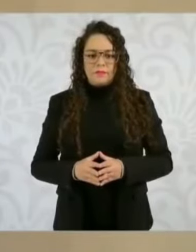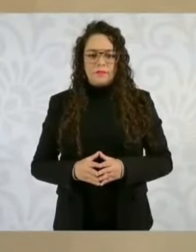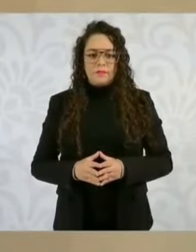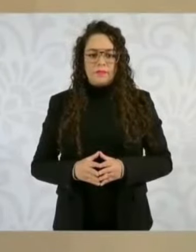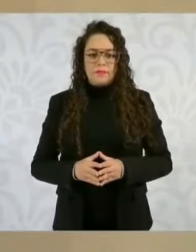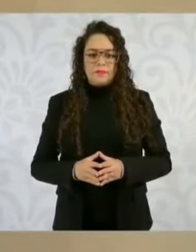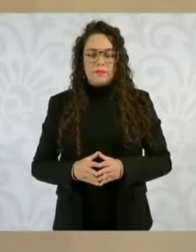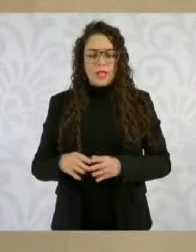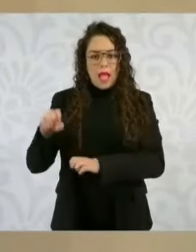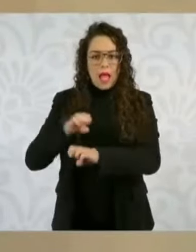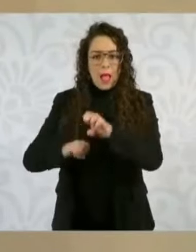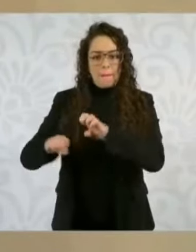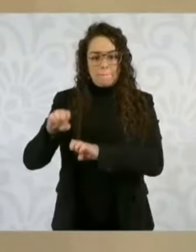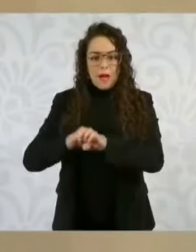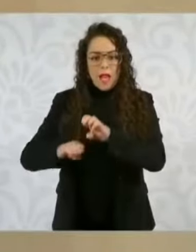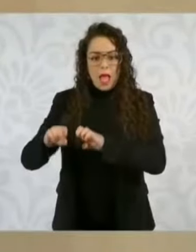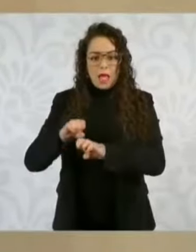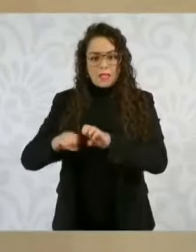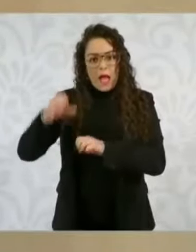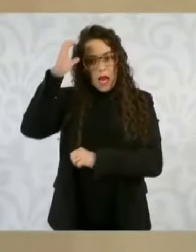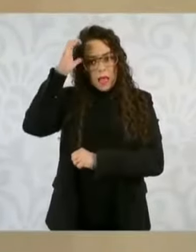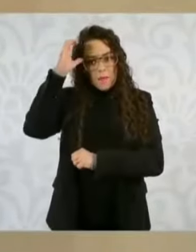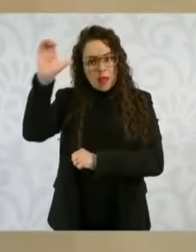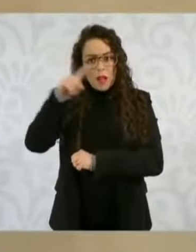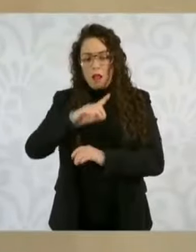Participar en una empresa criminal continua,